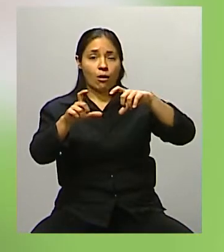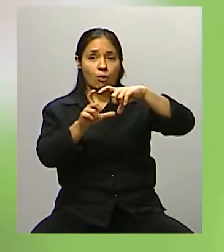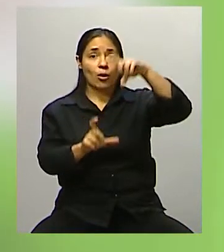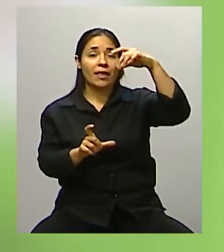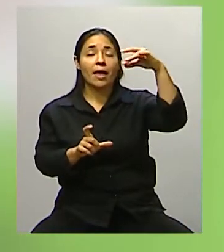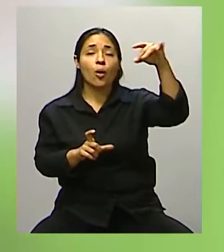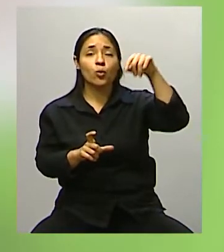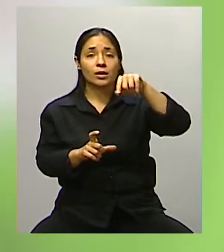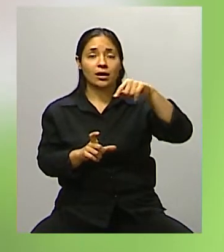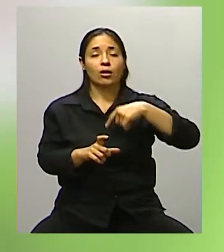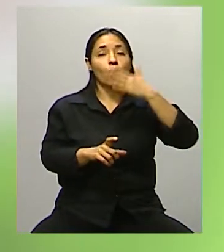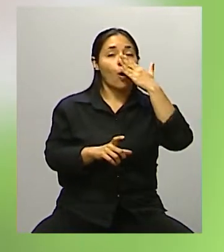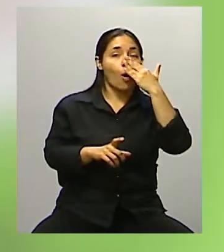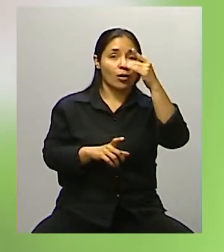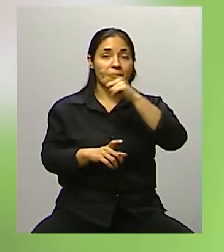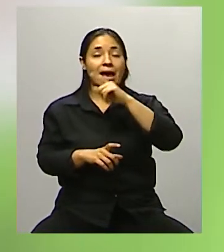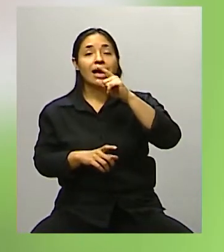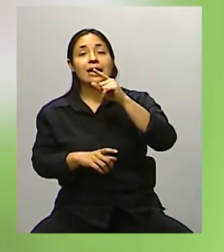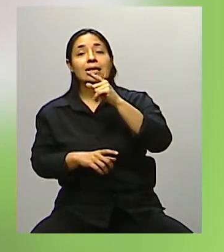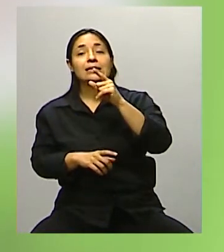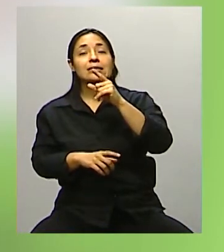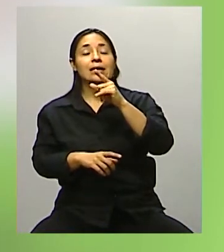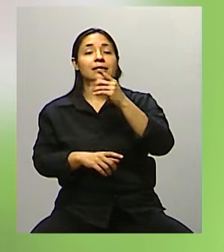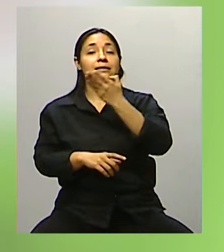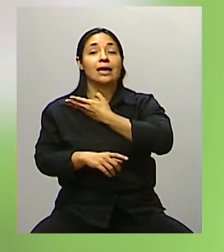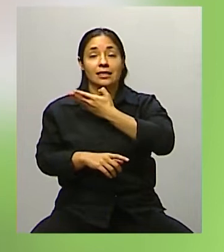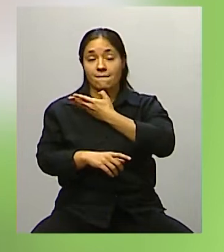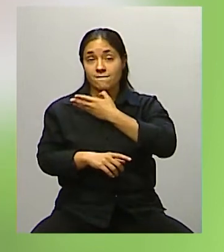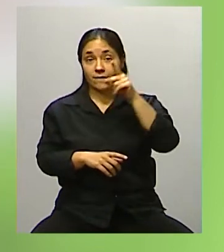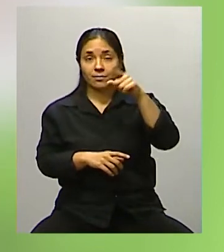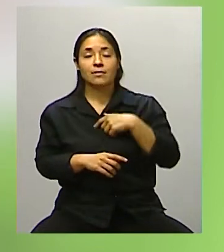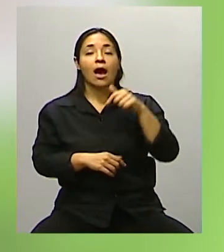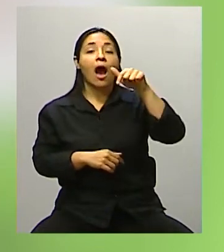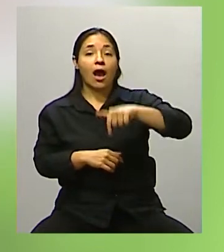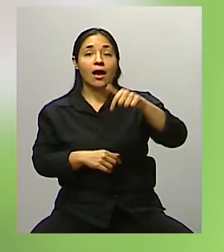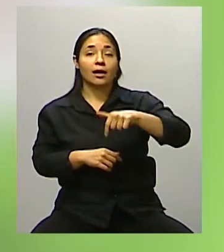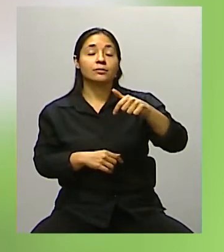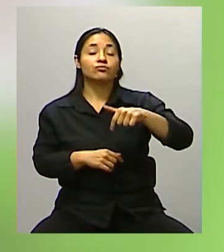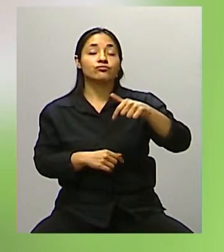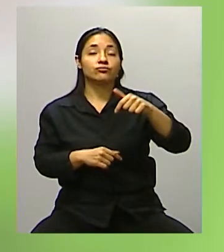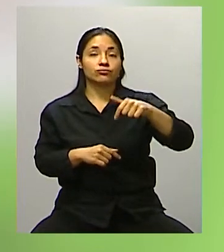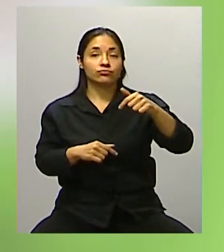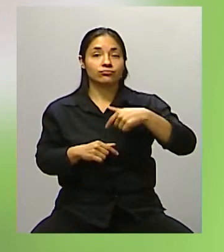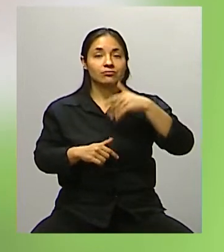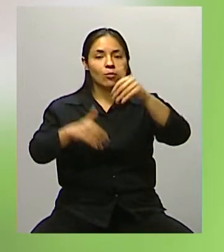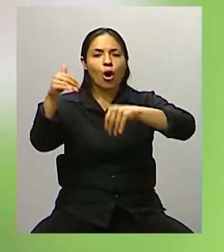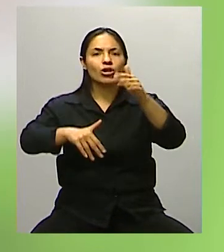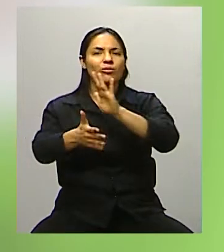Córdoba y Santa Fe, ha aumentado el índice de voto en blanco. ¿Por qué? Por confusión en la gente.